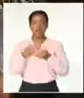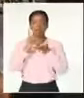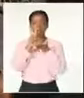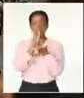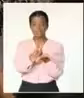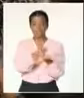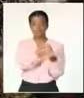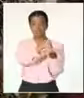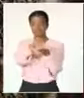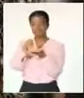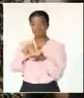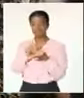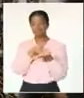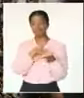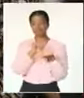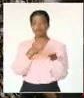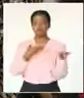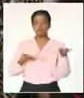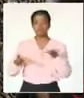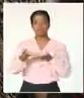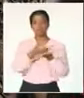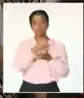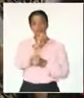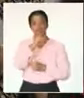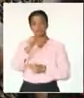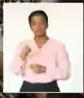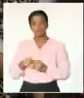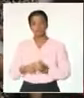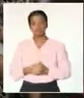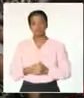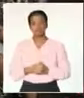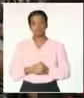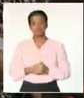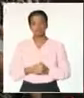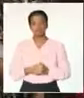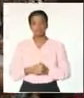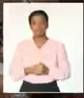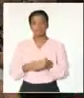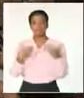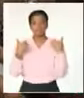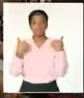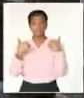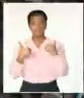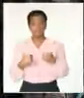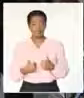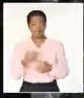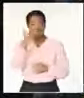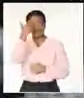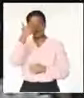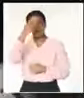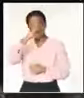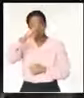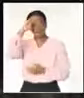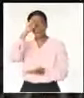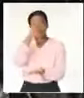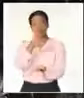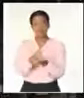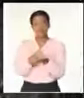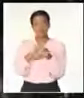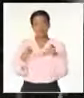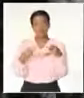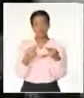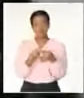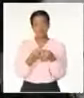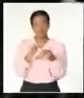e intercambiaron con los expositores. A propósito, la directiva de ALADI agradeció a Cuba como sede del evento y destacó